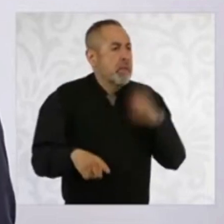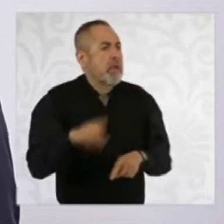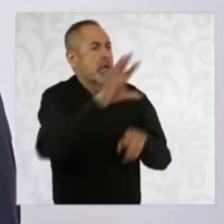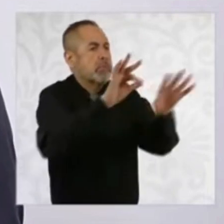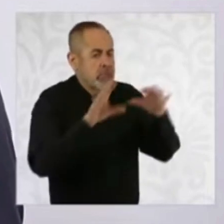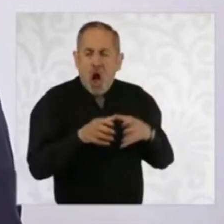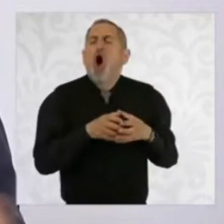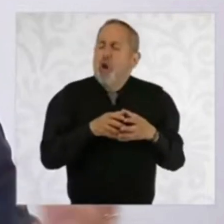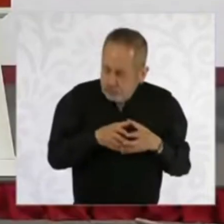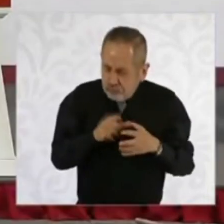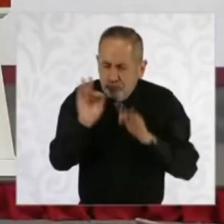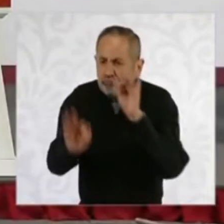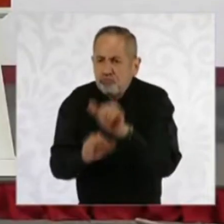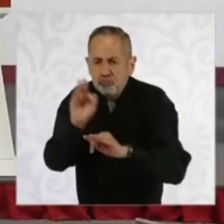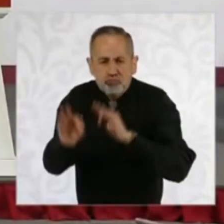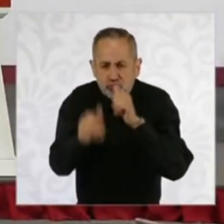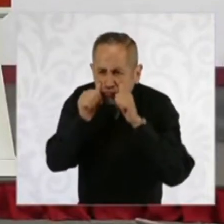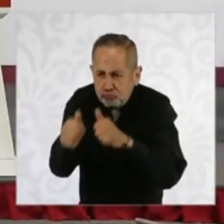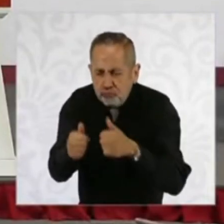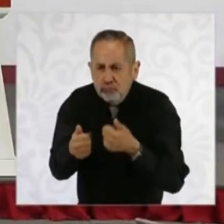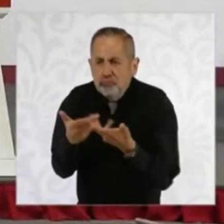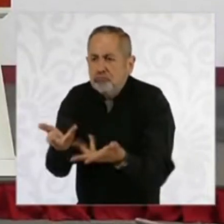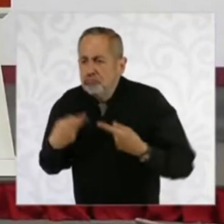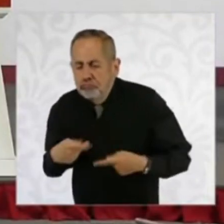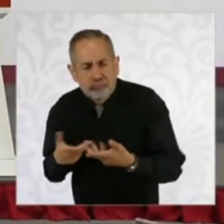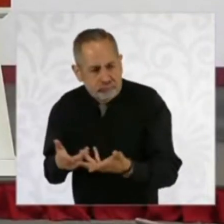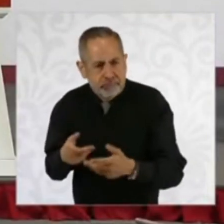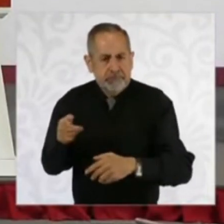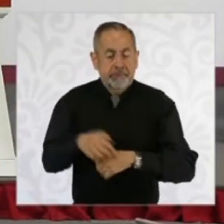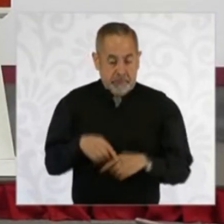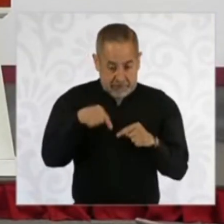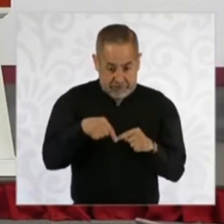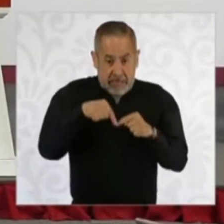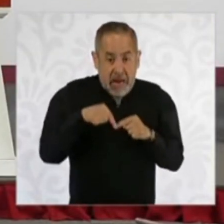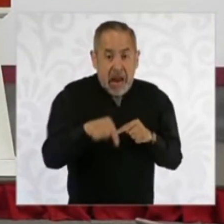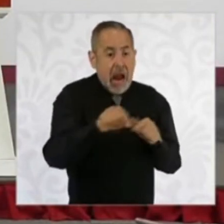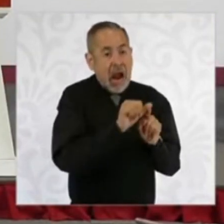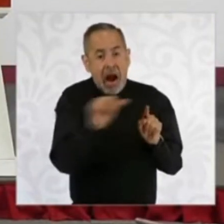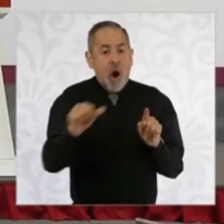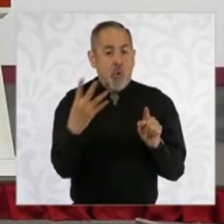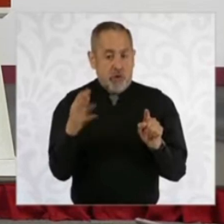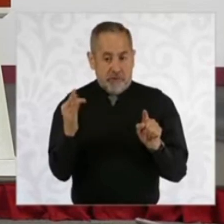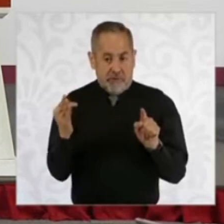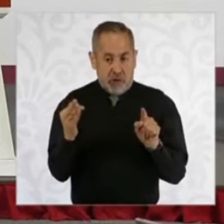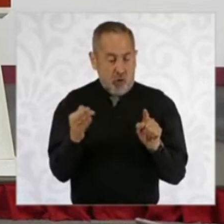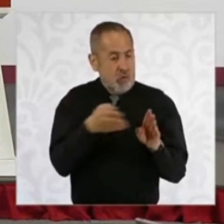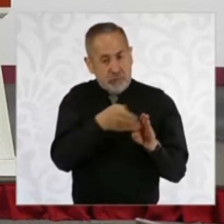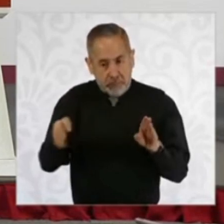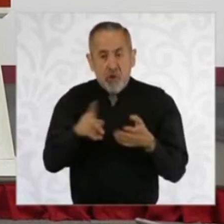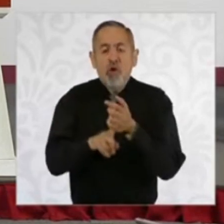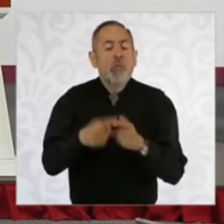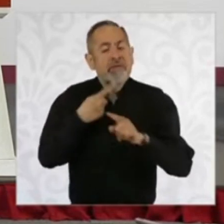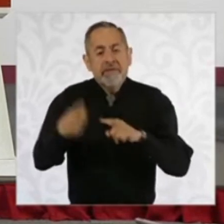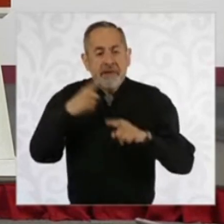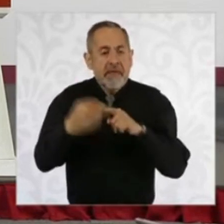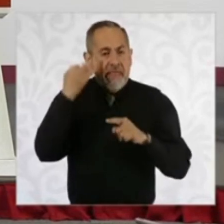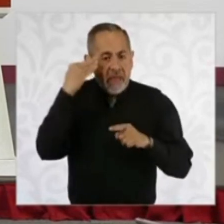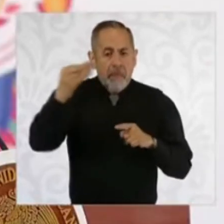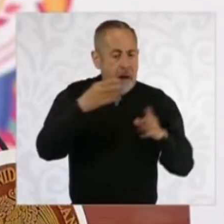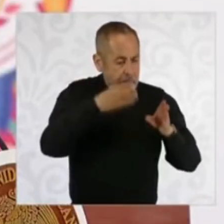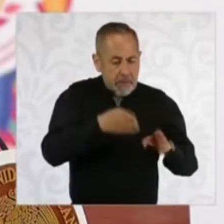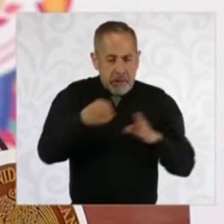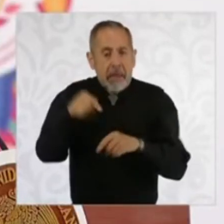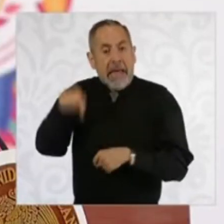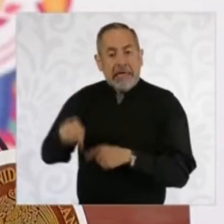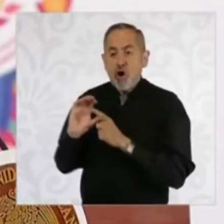al pueblo de México. De aquí al 4 de febrero, una vez que esté la inscripción, se irán haciendo las diferentes etapas en el